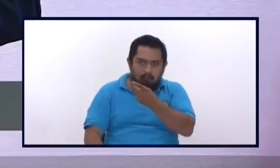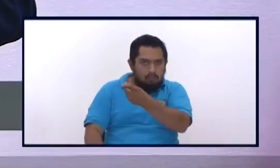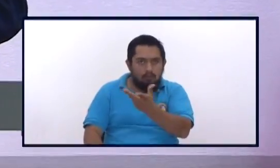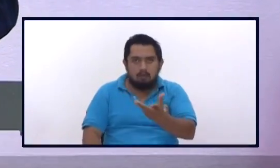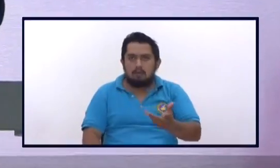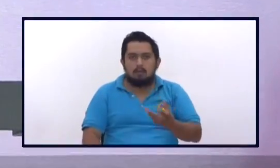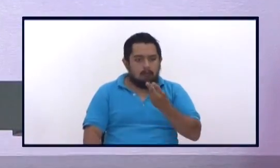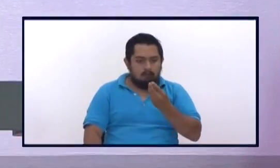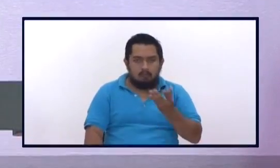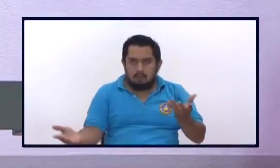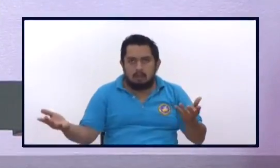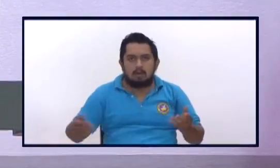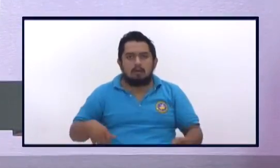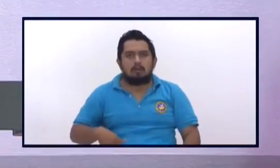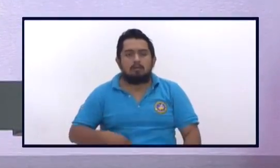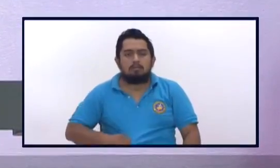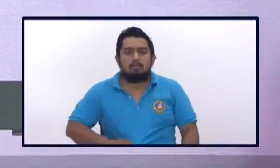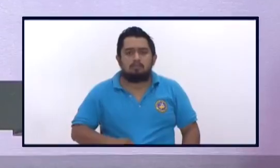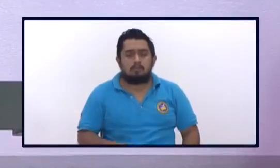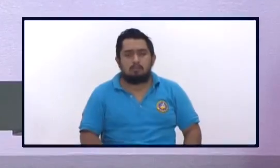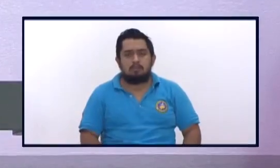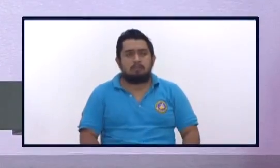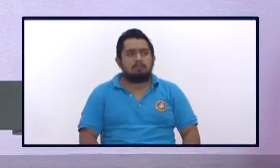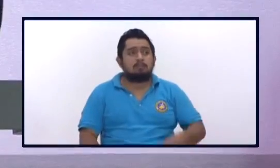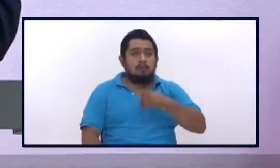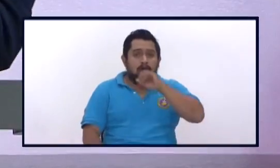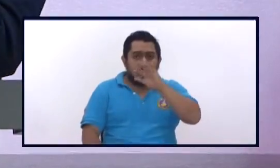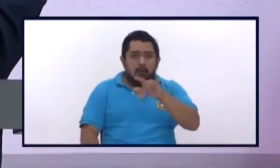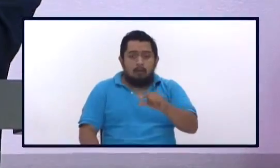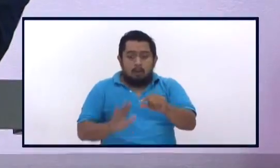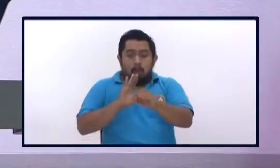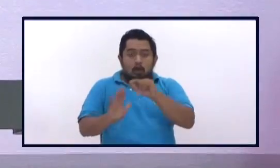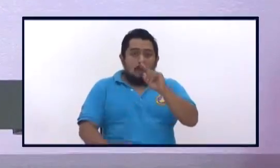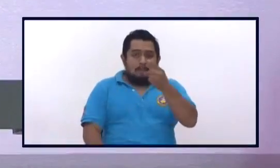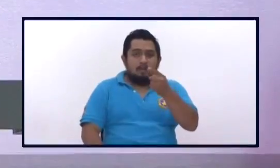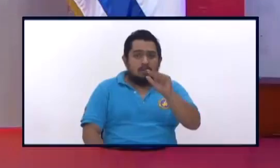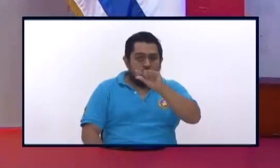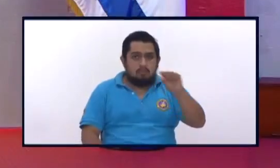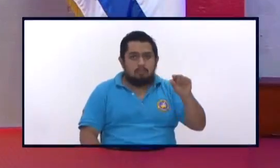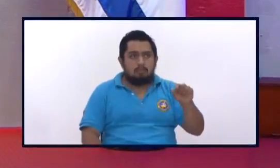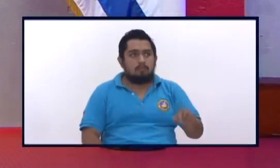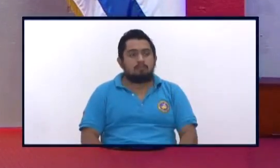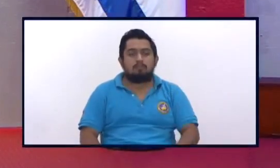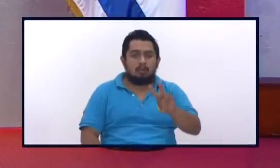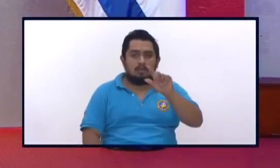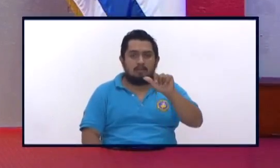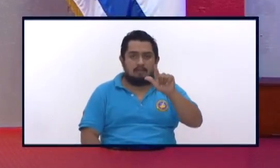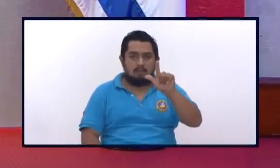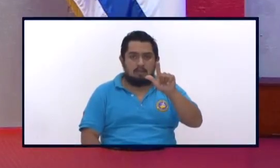él también tiene miedo le voy a decir el primer nombre el apellido no porque es pecado vladimir putin